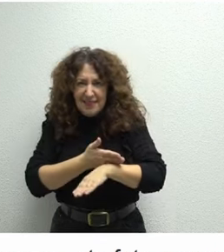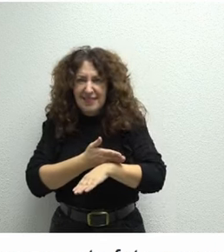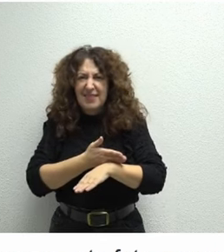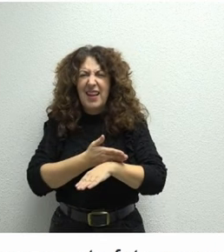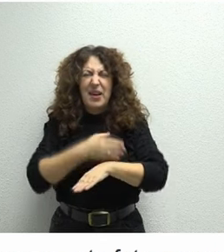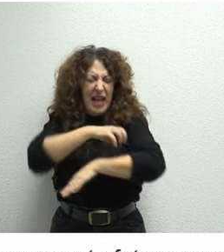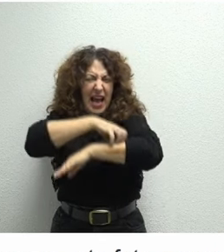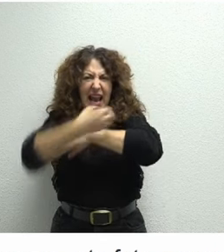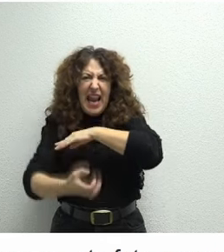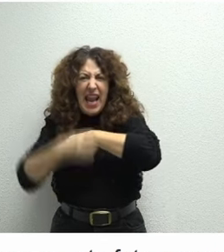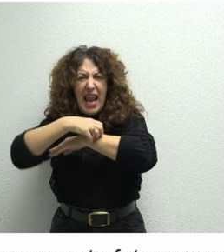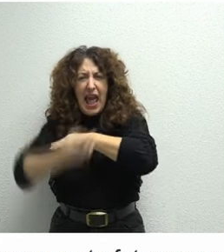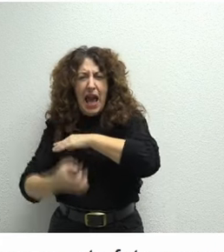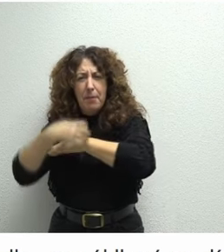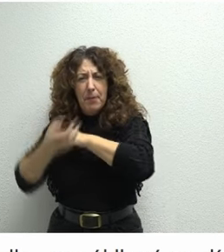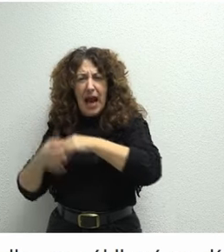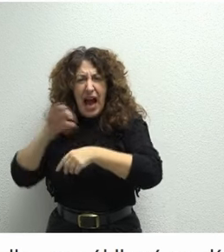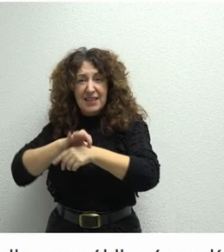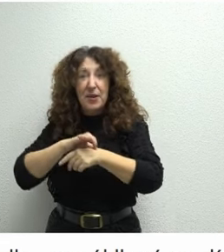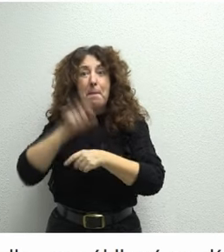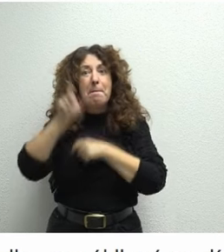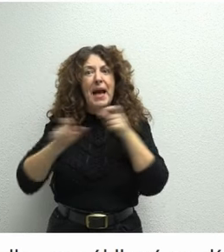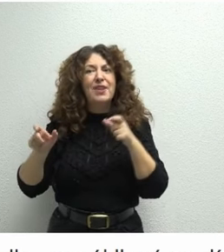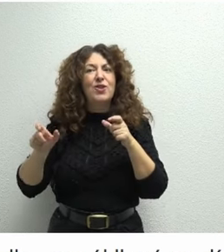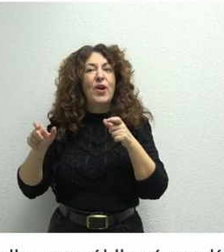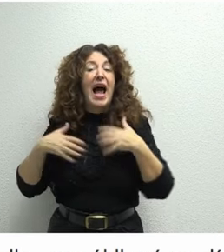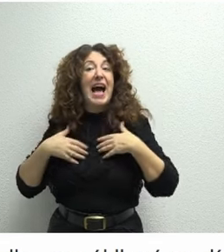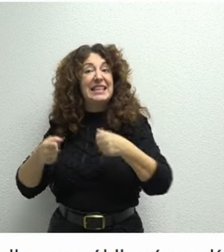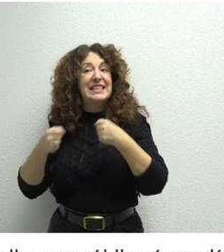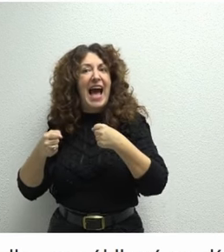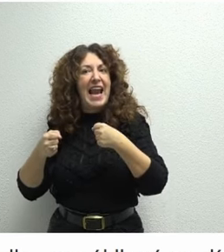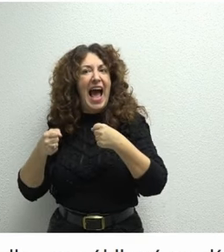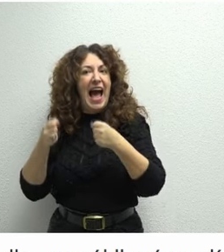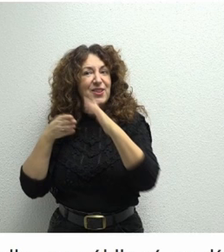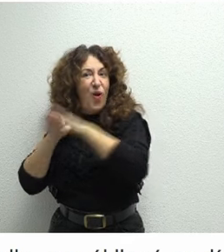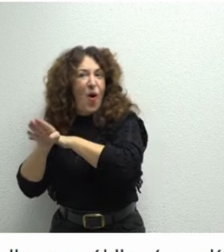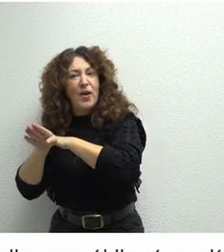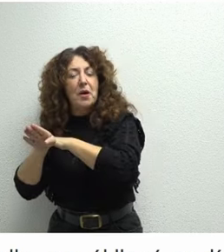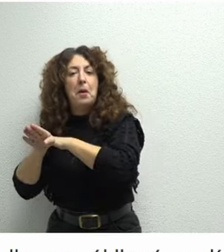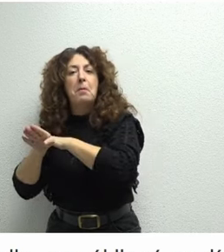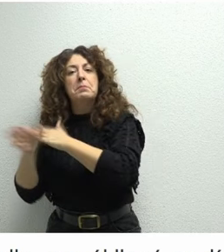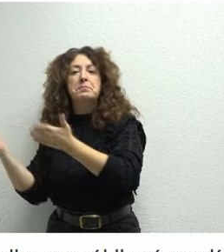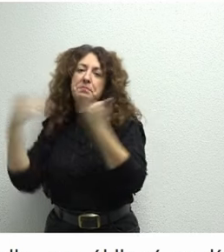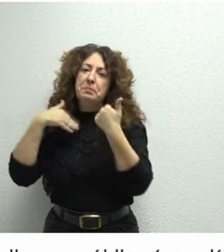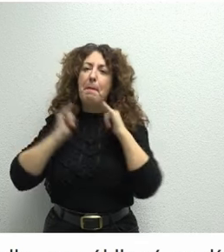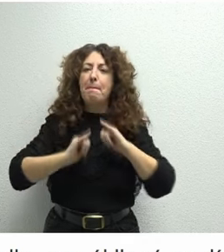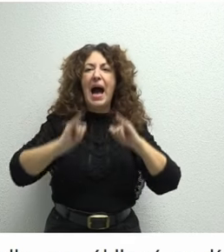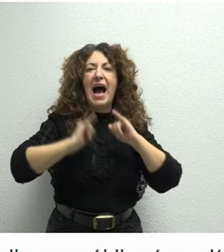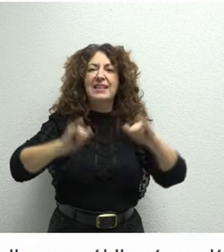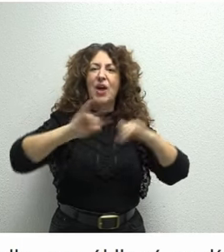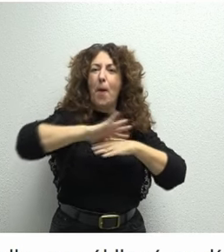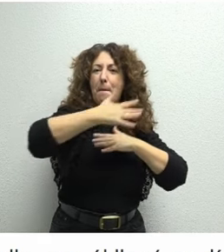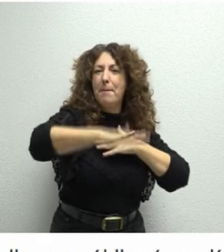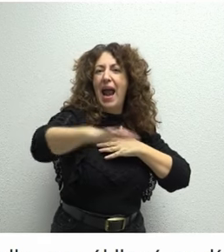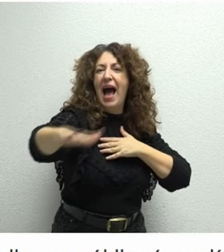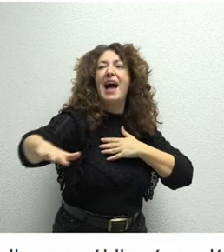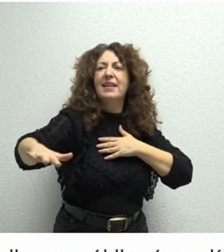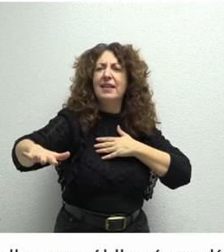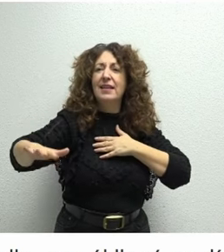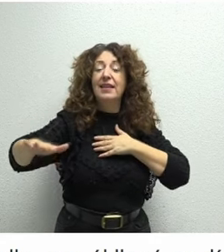leprosos a a los que estaban en un sanatorio y los vio paseando por ahí entonces en la parte de abajo de la foto hay dos personas que son